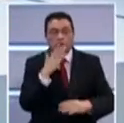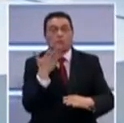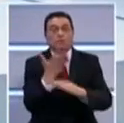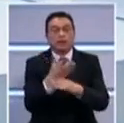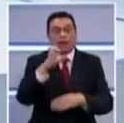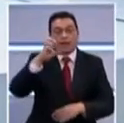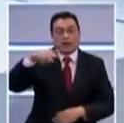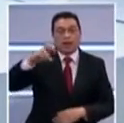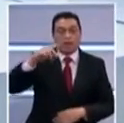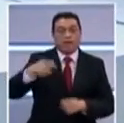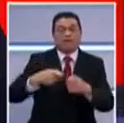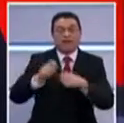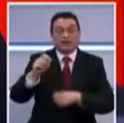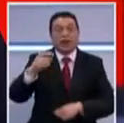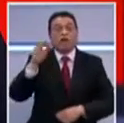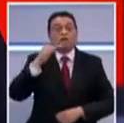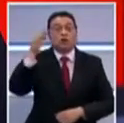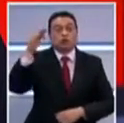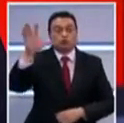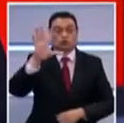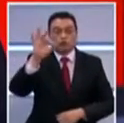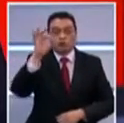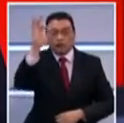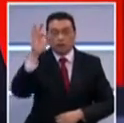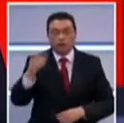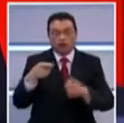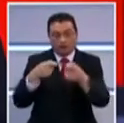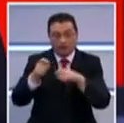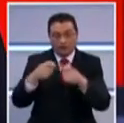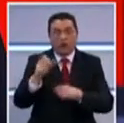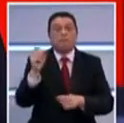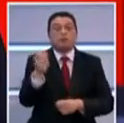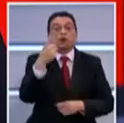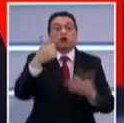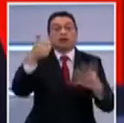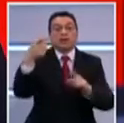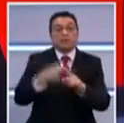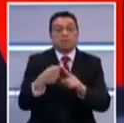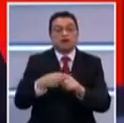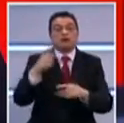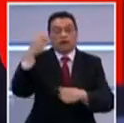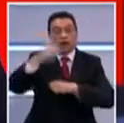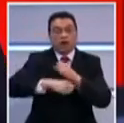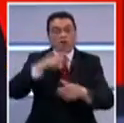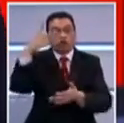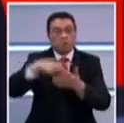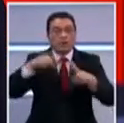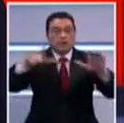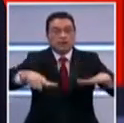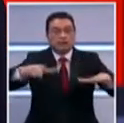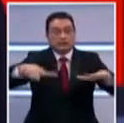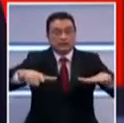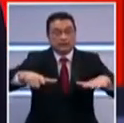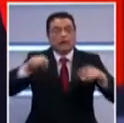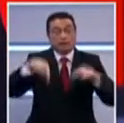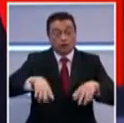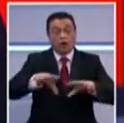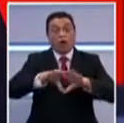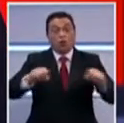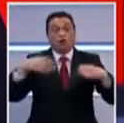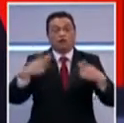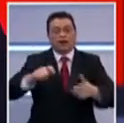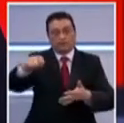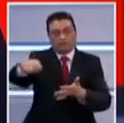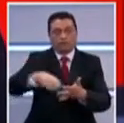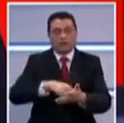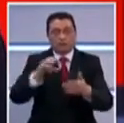enami las ventas futuros del 50 por ciento de su producción del primer semestre del año 2017 esto un acuerdo que hoy día hemos firmado y